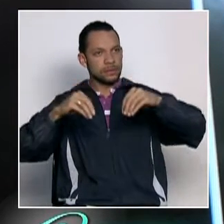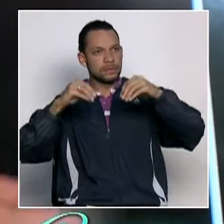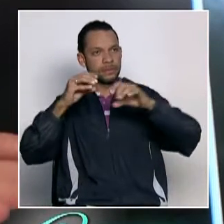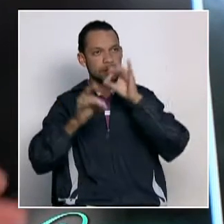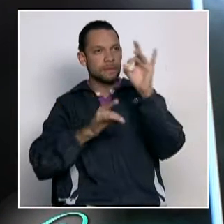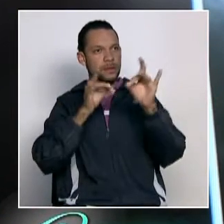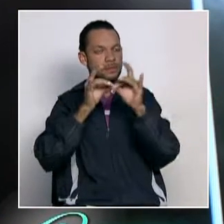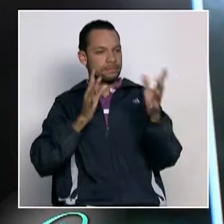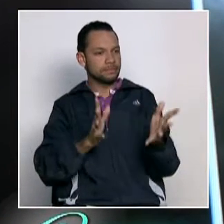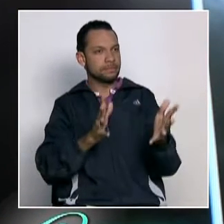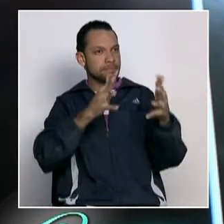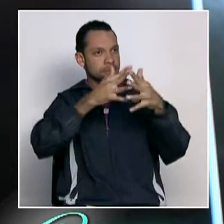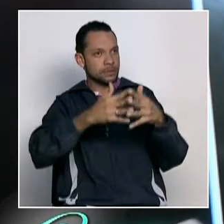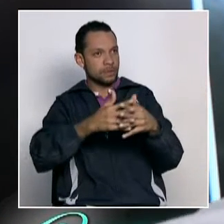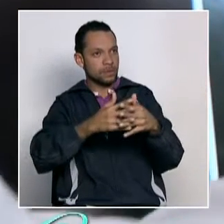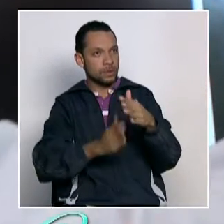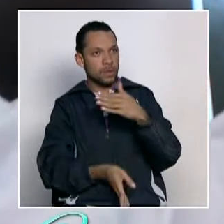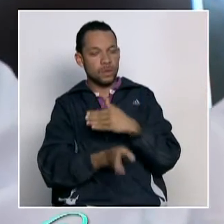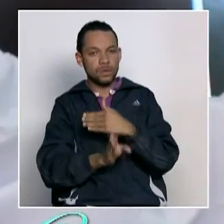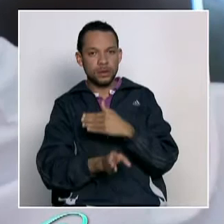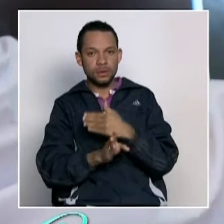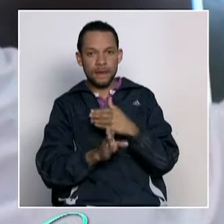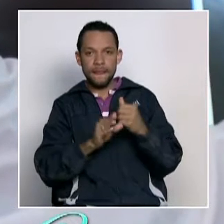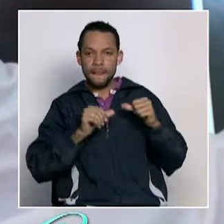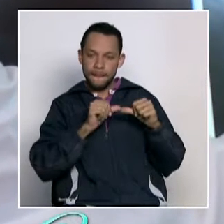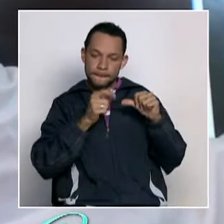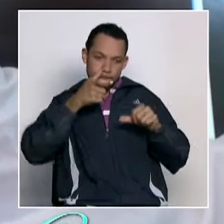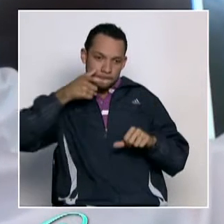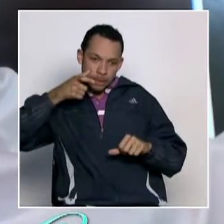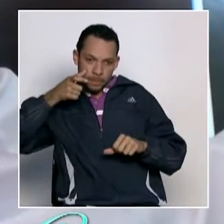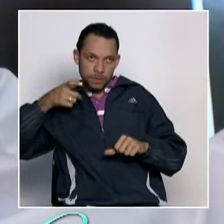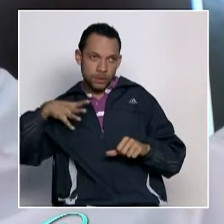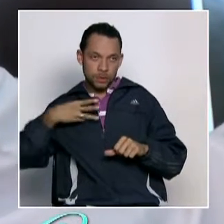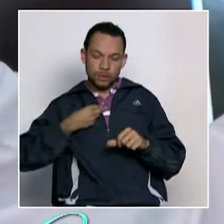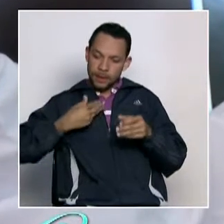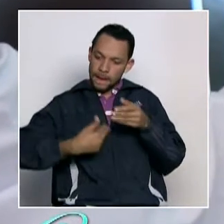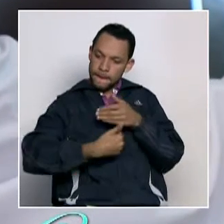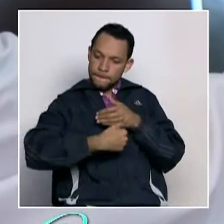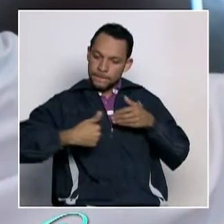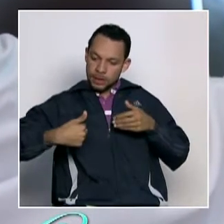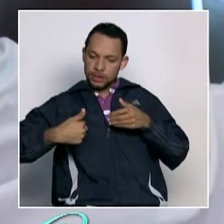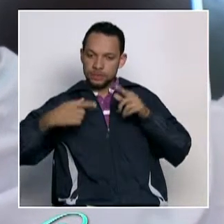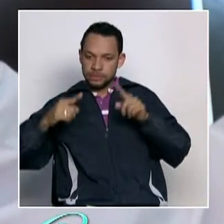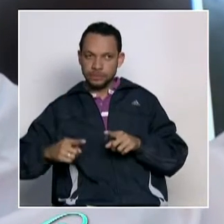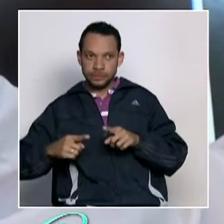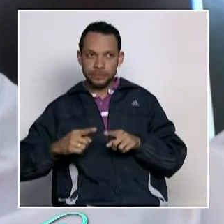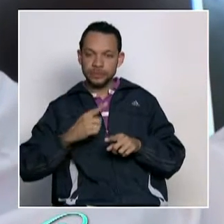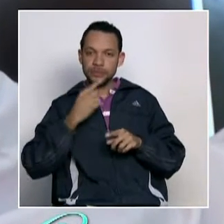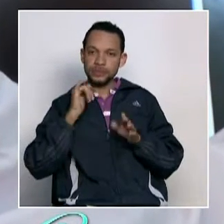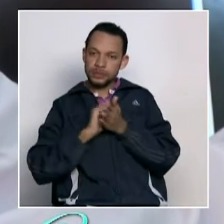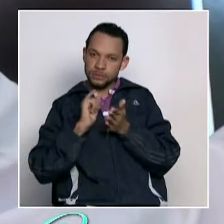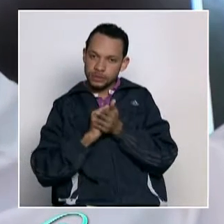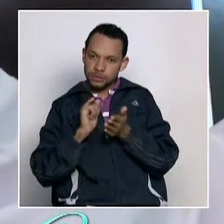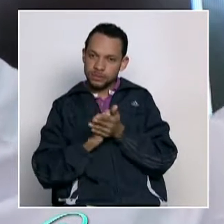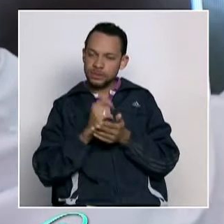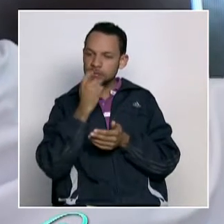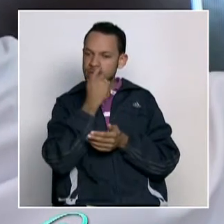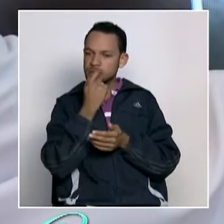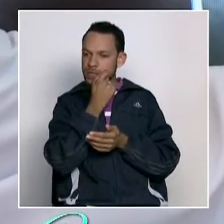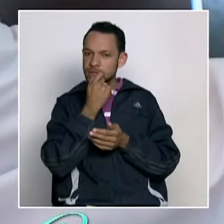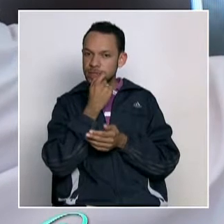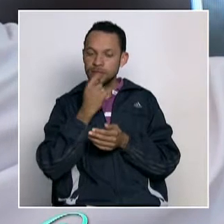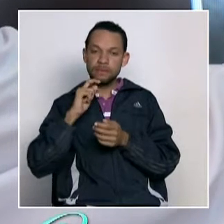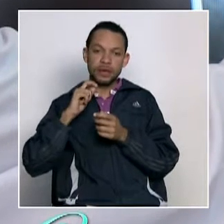odontología integrativa, seguir este caso. Aparte de eso, vemos que hay un diente en esa misma zona con un tratamiento